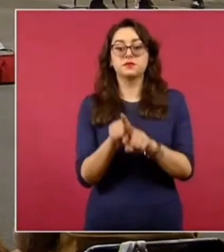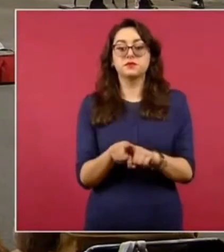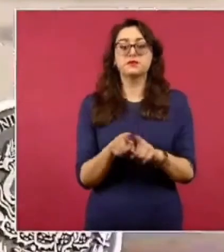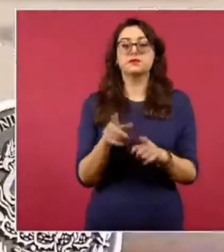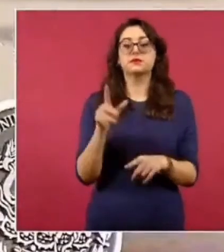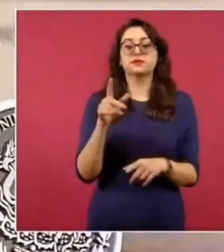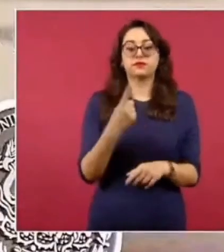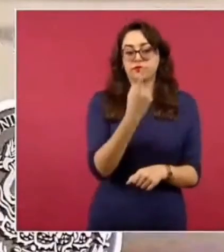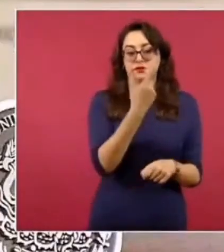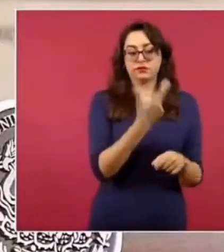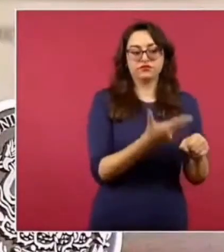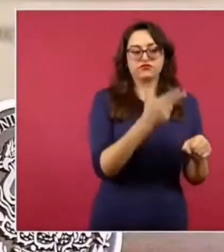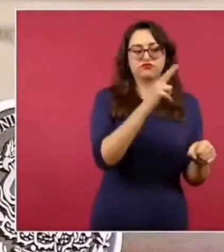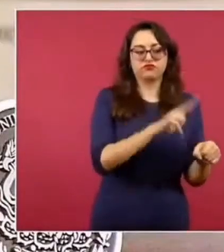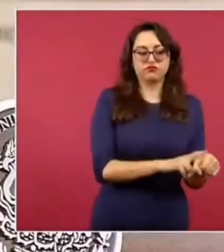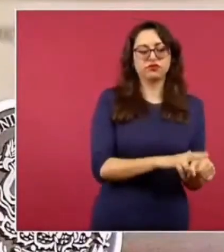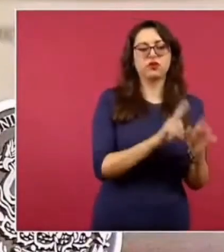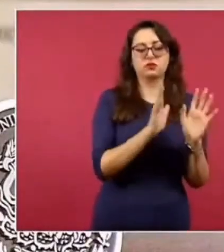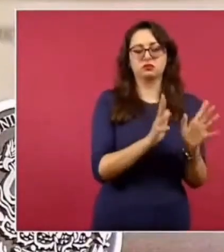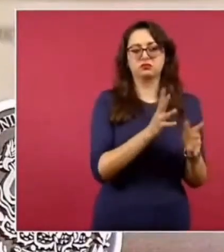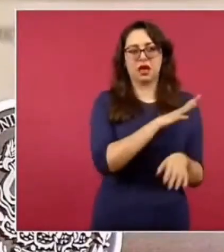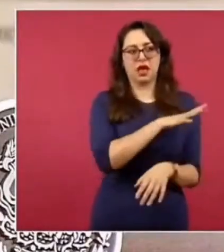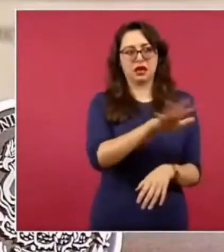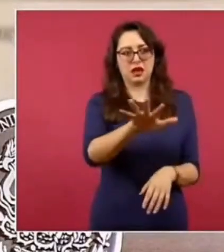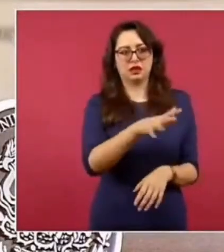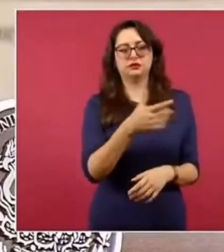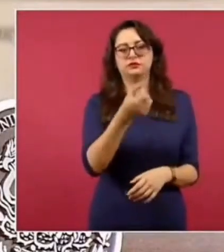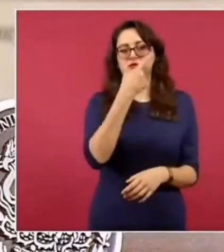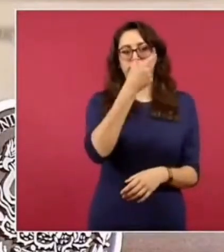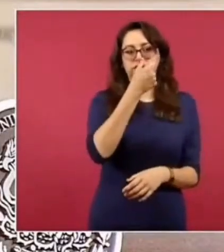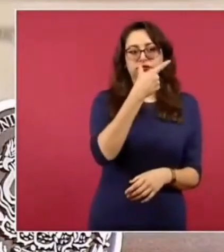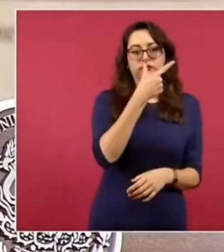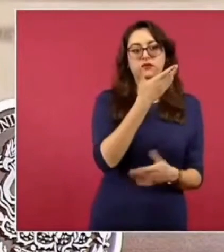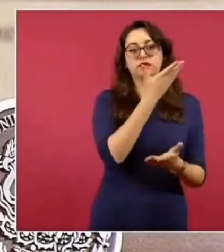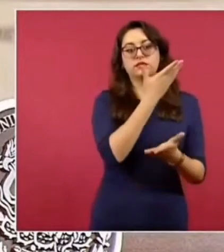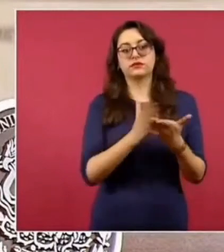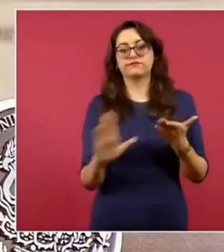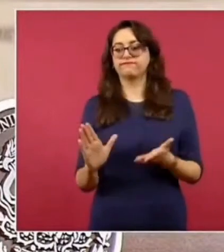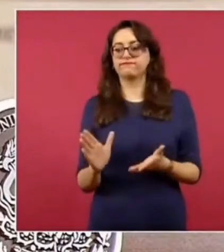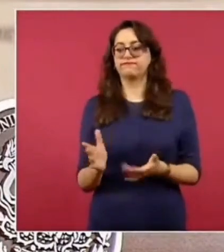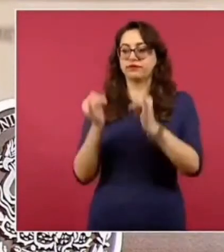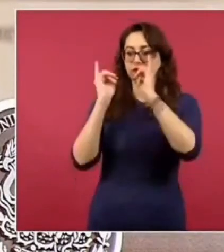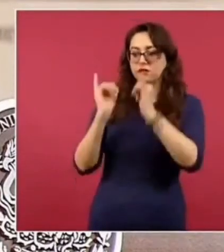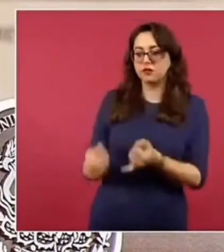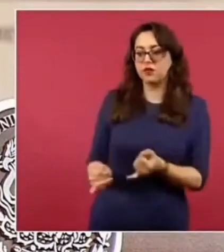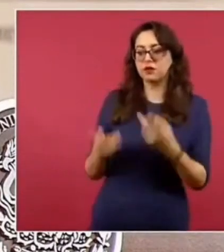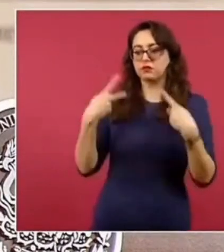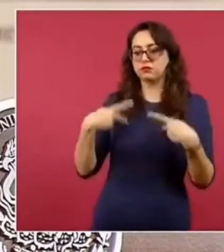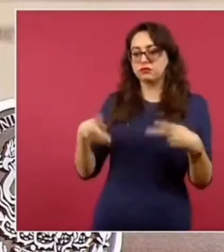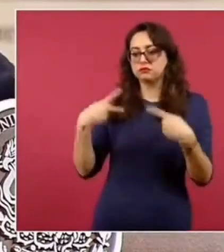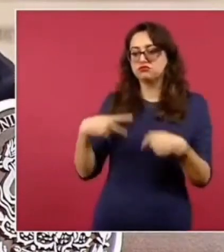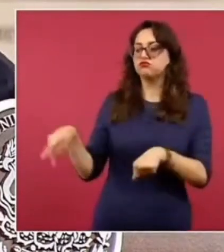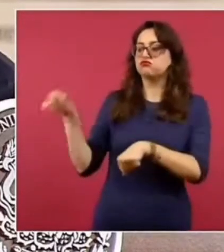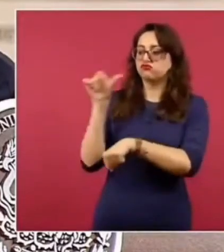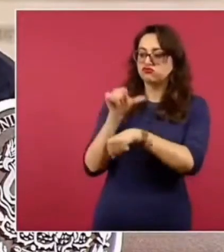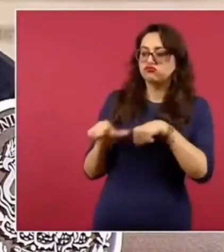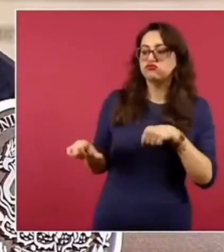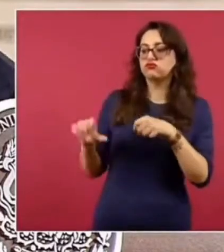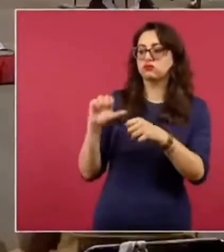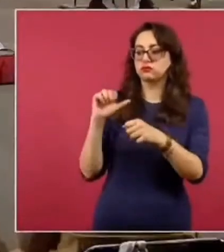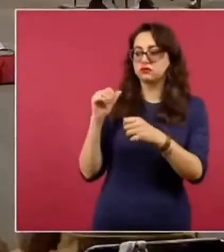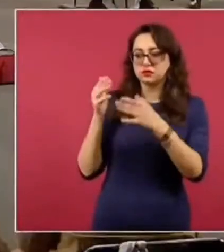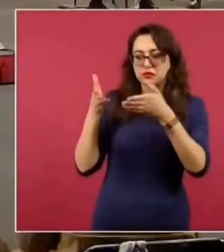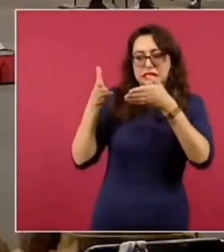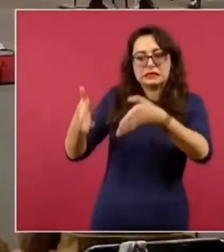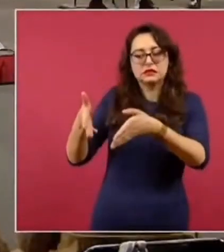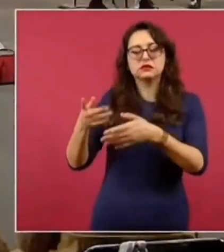necesitan para una operación, para el quirófano, para algunos procedimientos. Y adicionalmente a esto, había